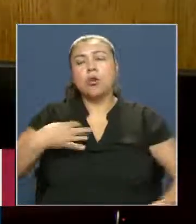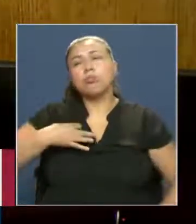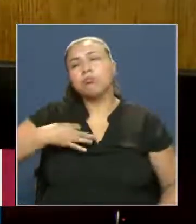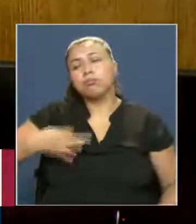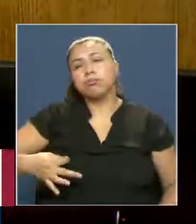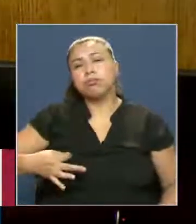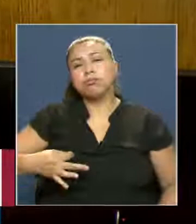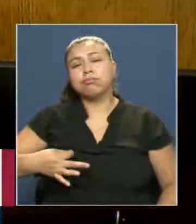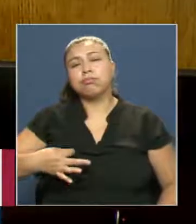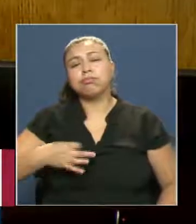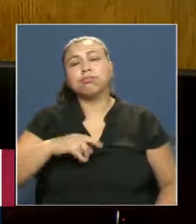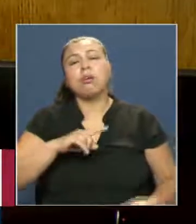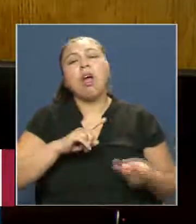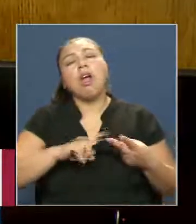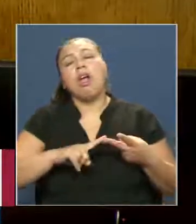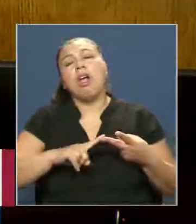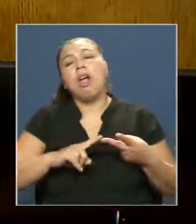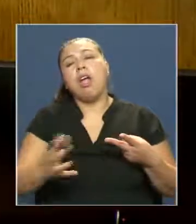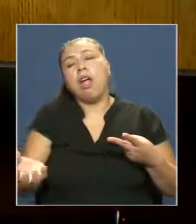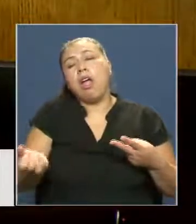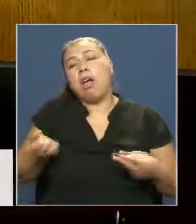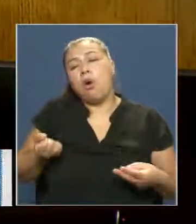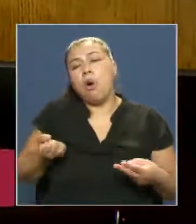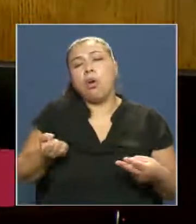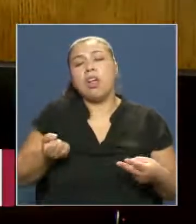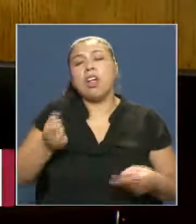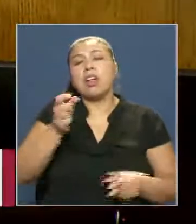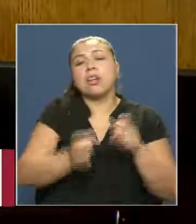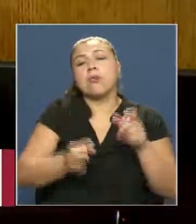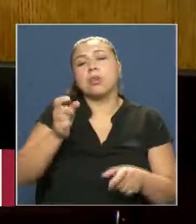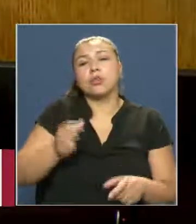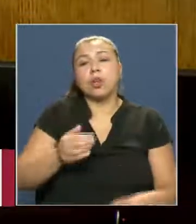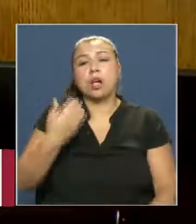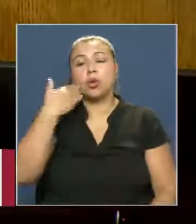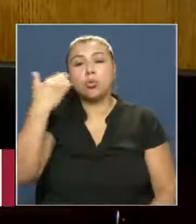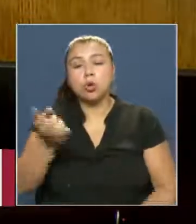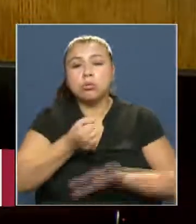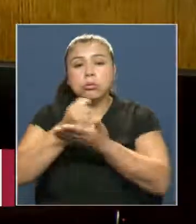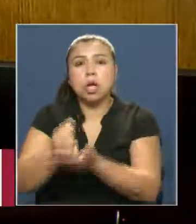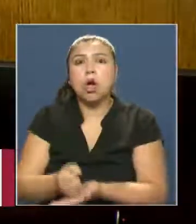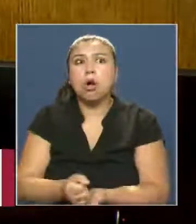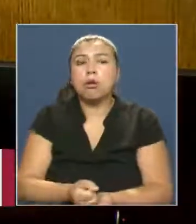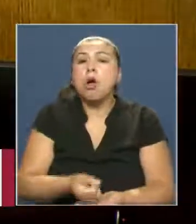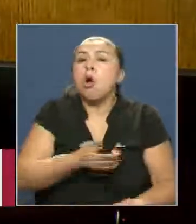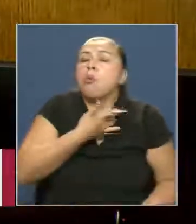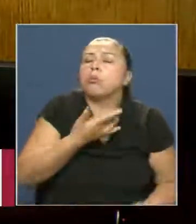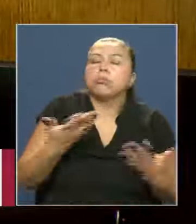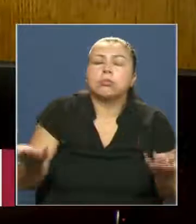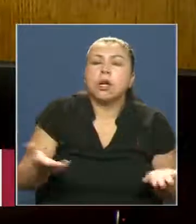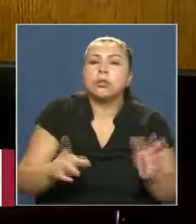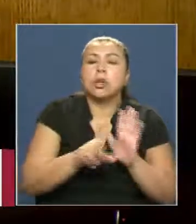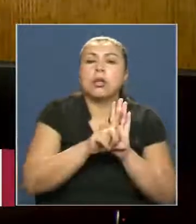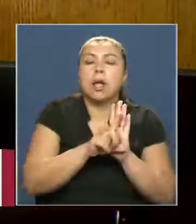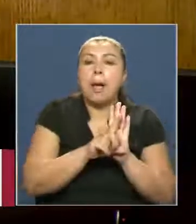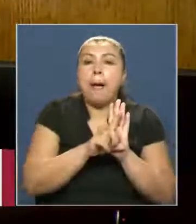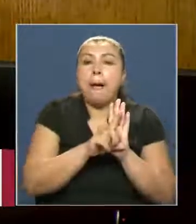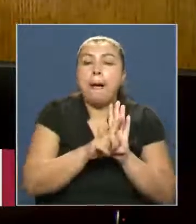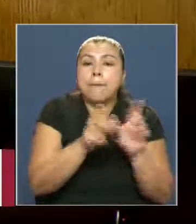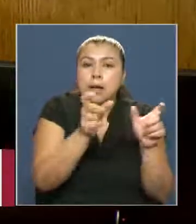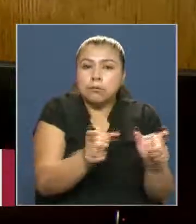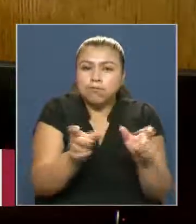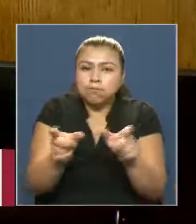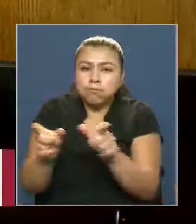versus los inmorales, los egoístas versus los solidarios. Porque para eso están las leyes, para moderar y